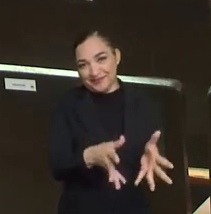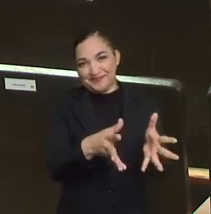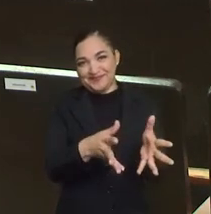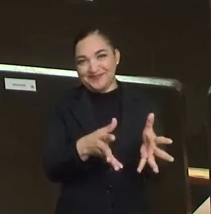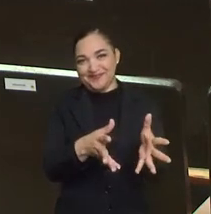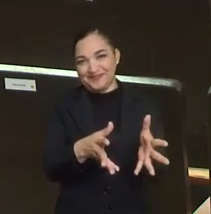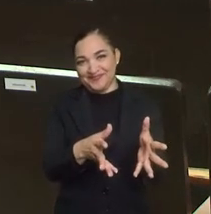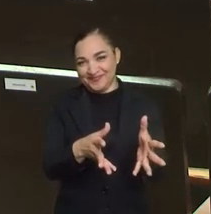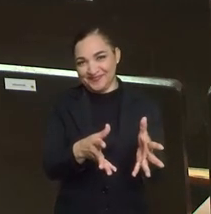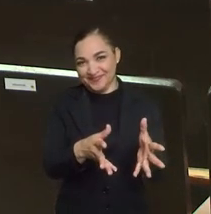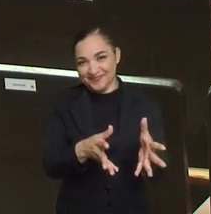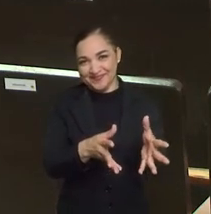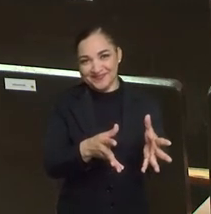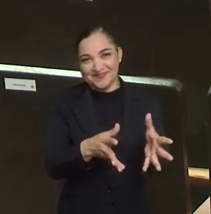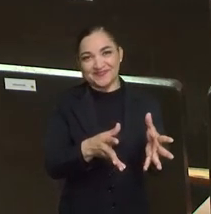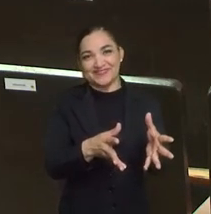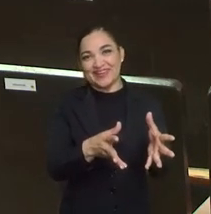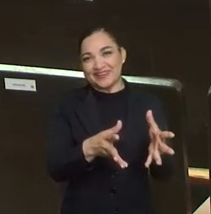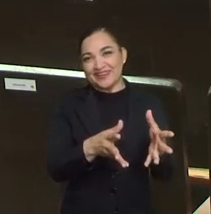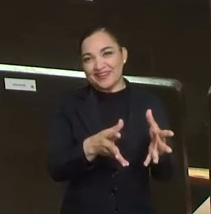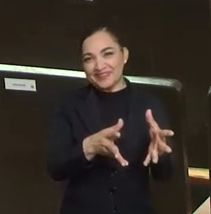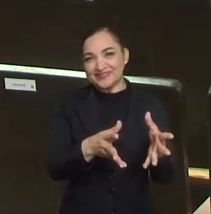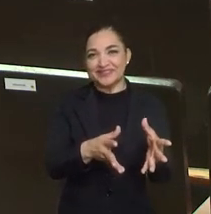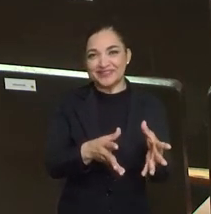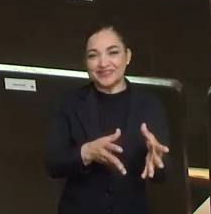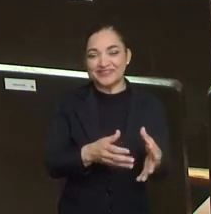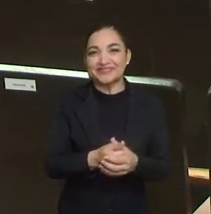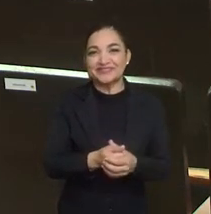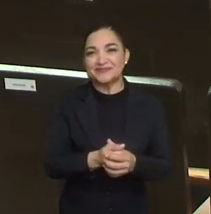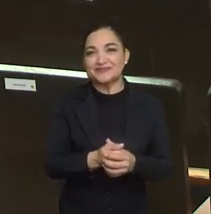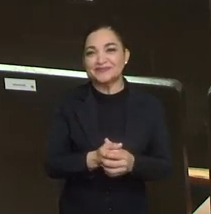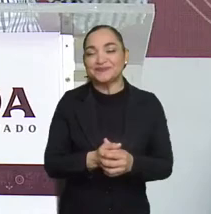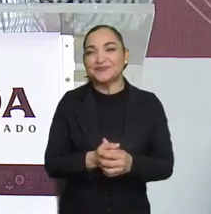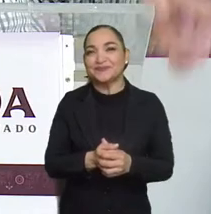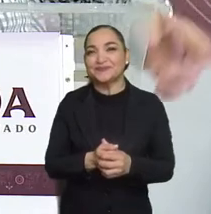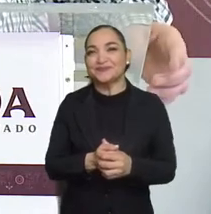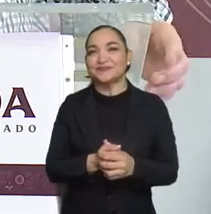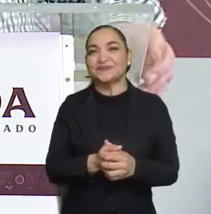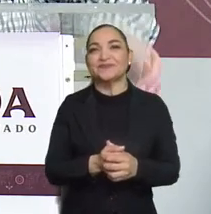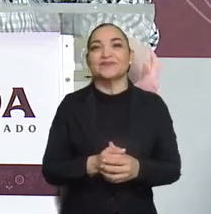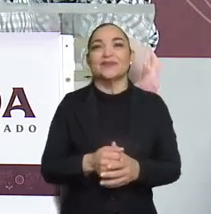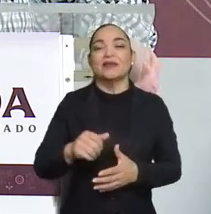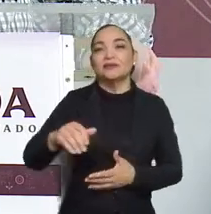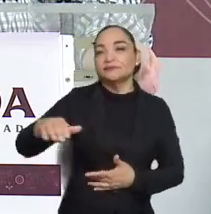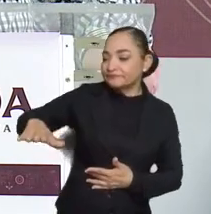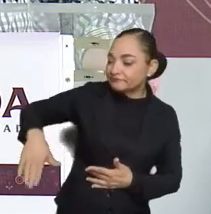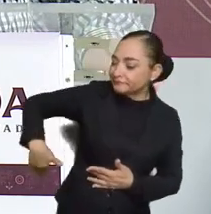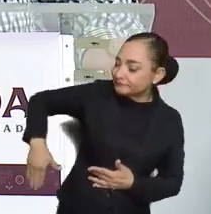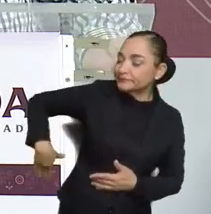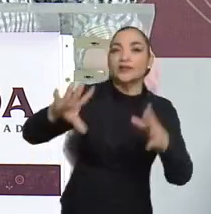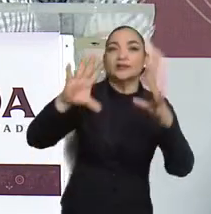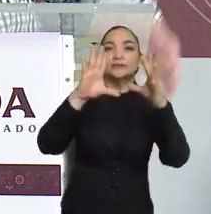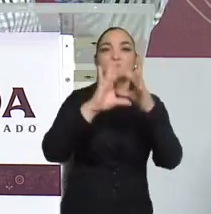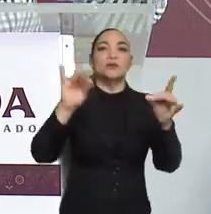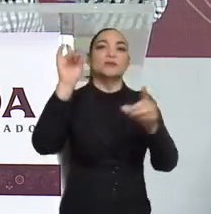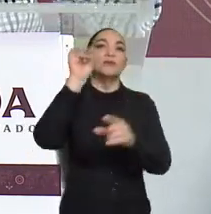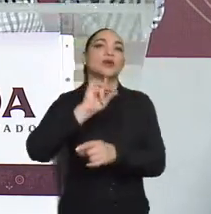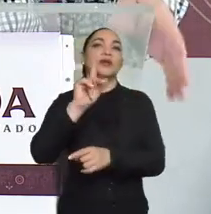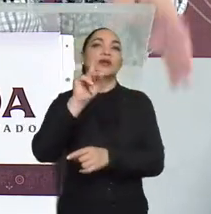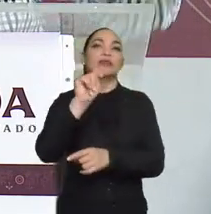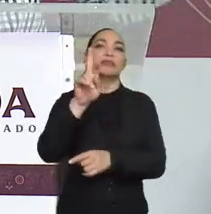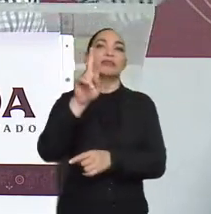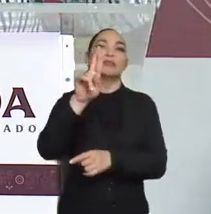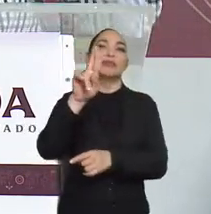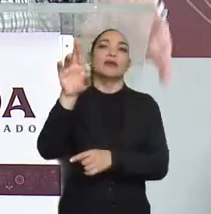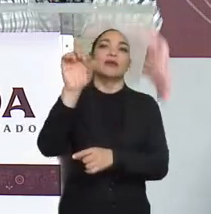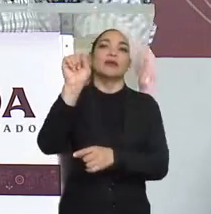Vamos a seguir implementando los mecanismos, como ya lo dijo Tere, la infraestructura, el